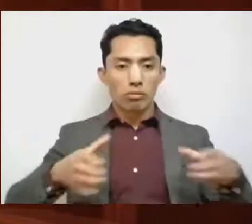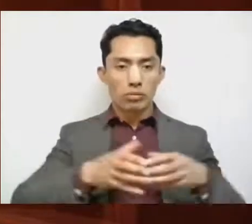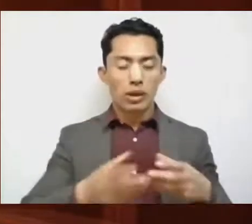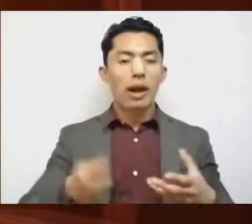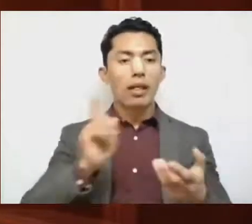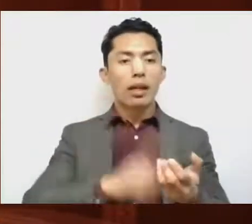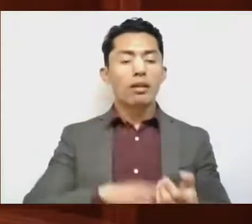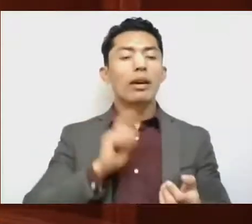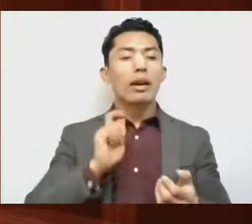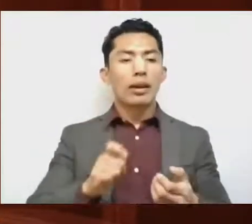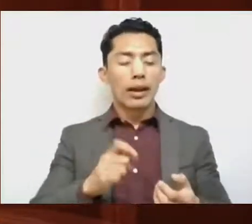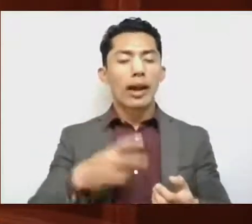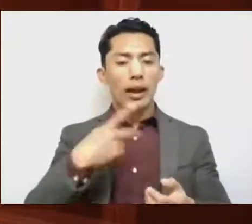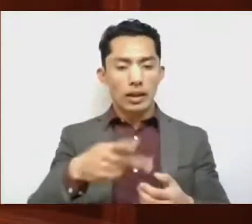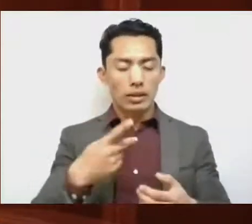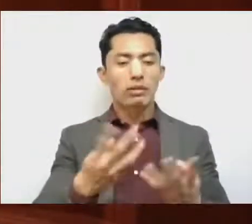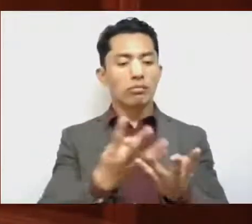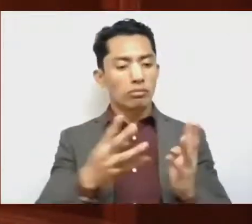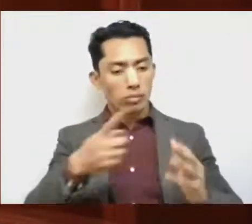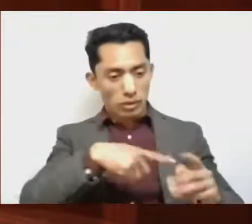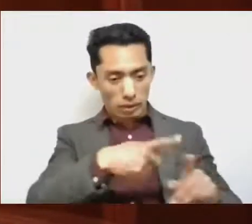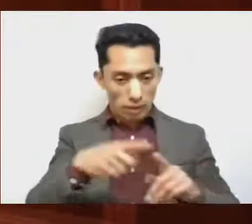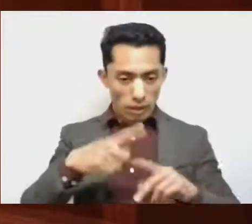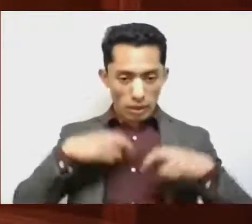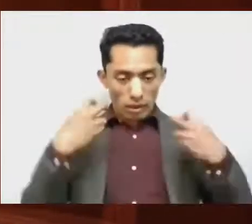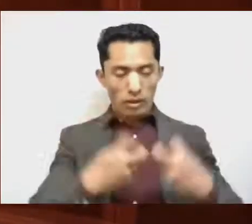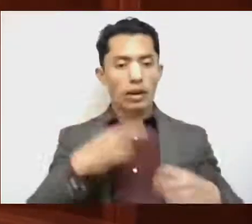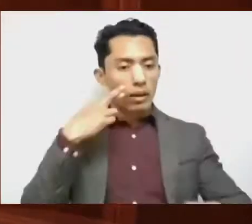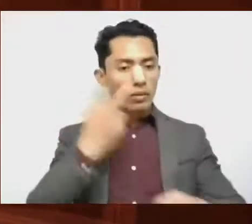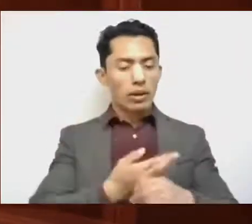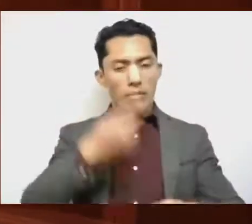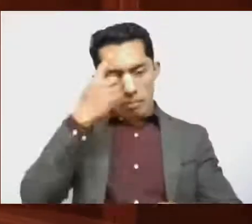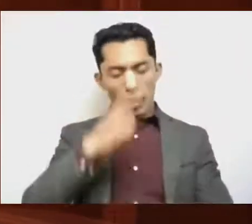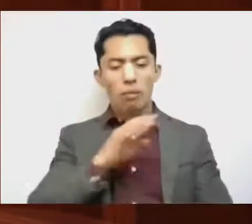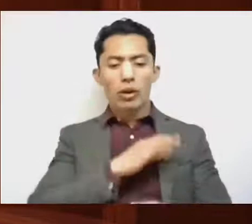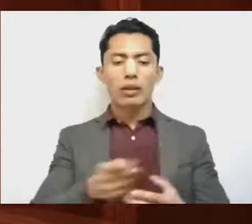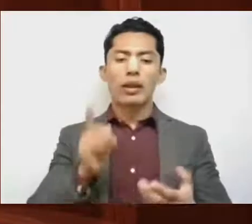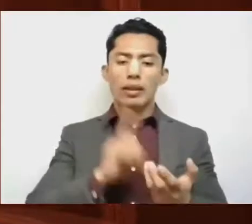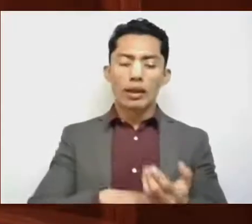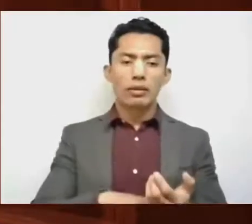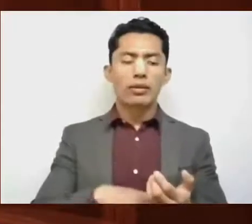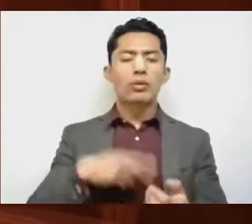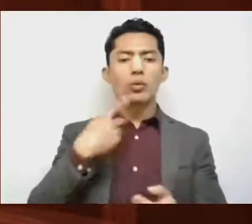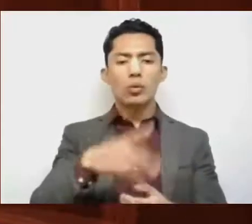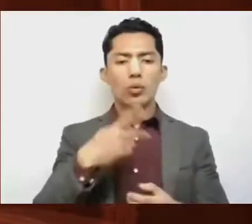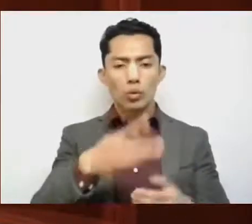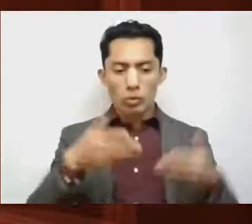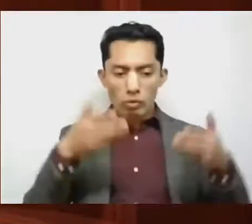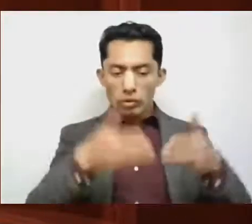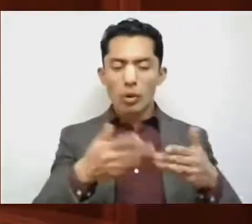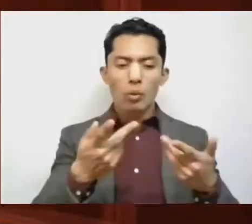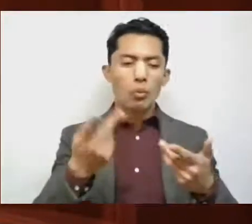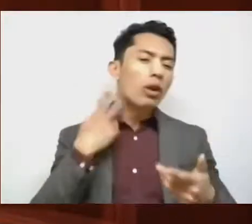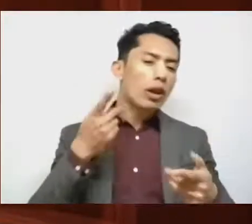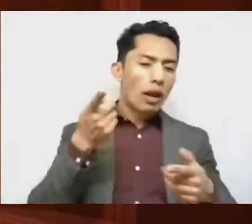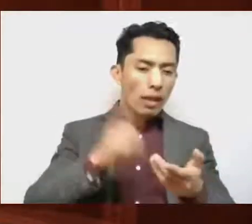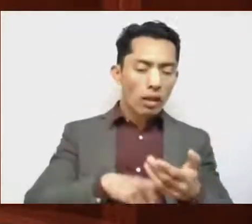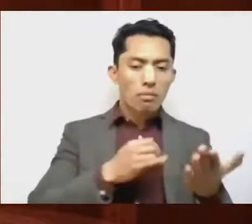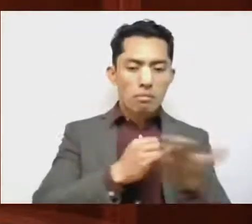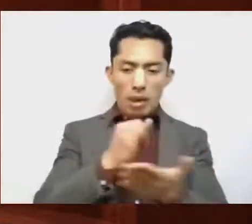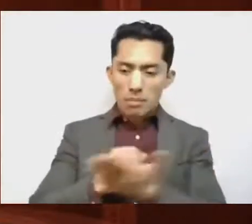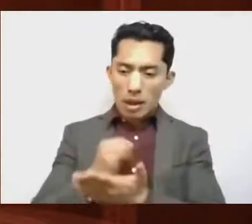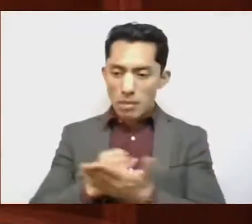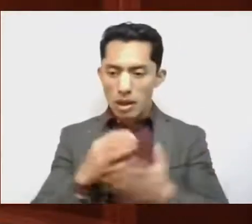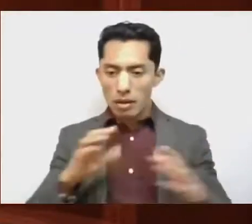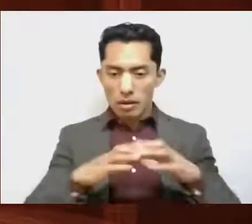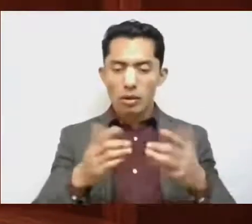como el órgano colegiado facultado para desempeñar la tarea de concertación política de las fuerzas representadas en